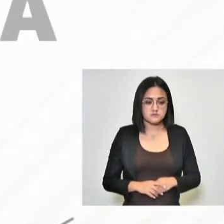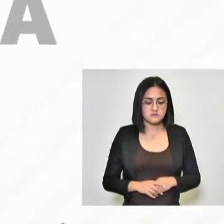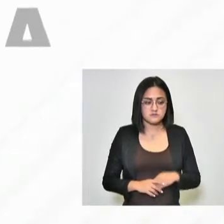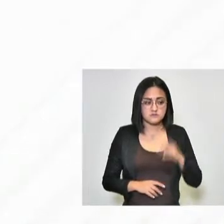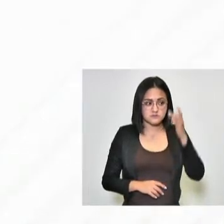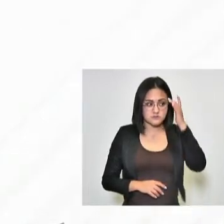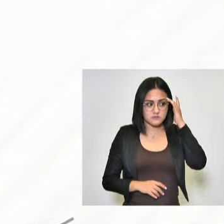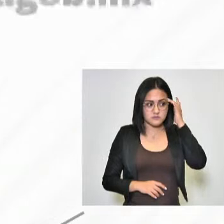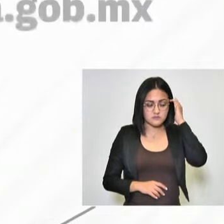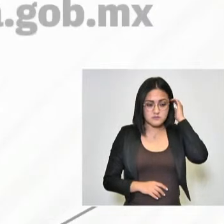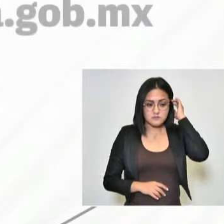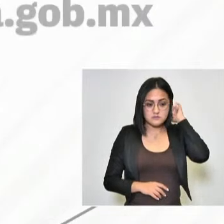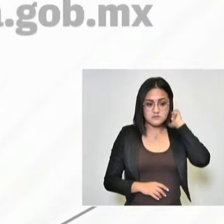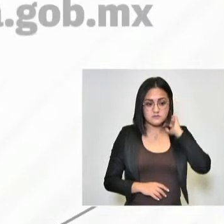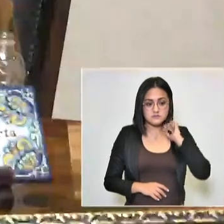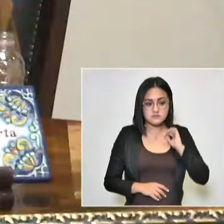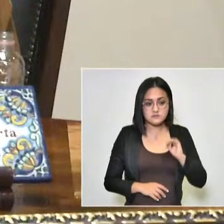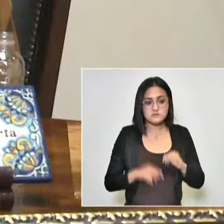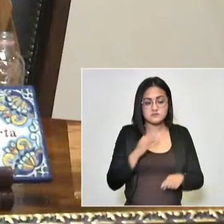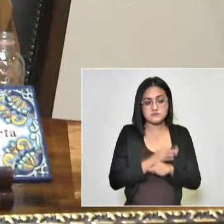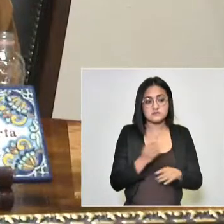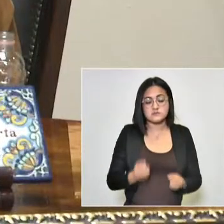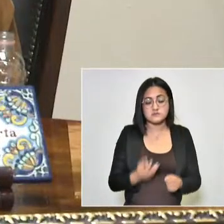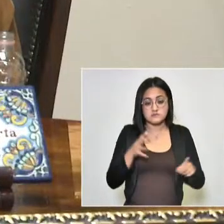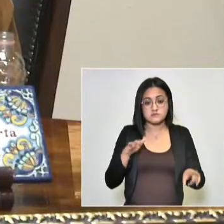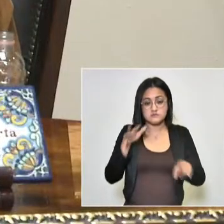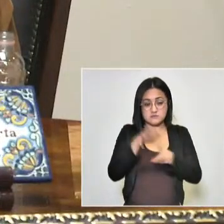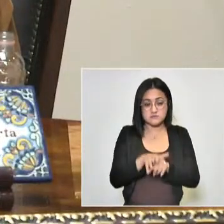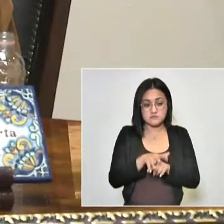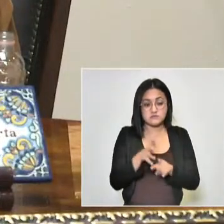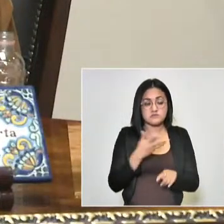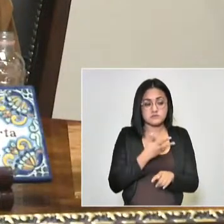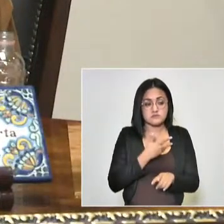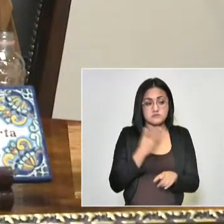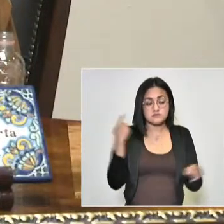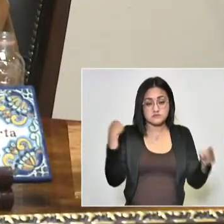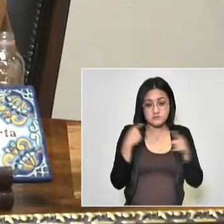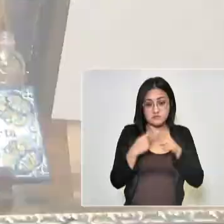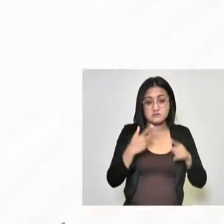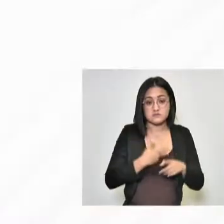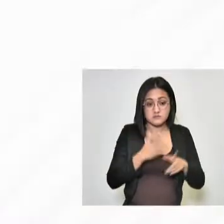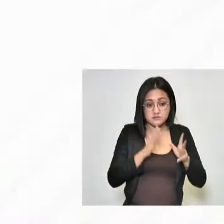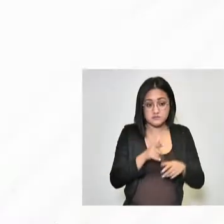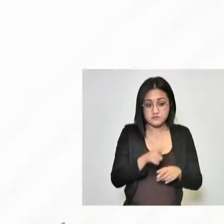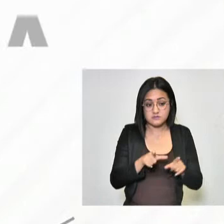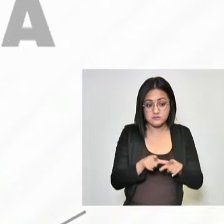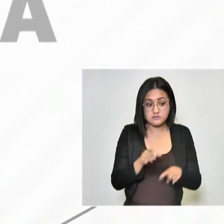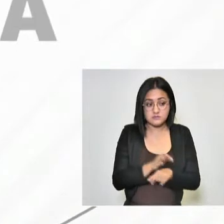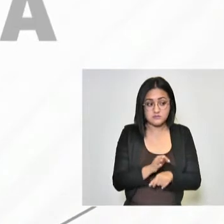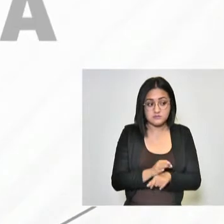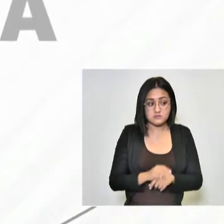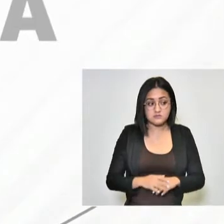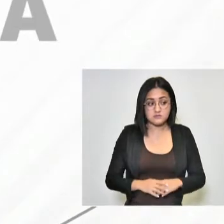¿No tienes ahorita el registro de cuántos linchamientos ha habido?